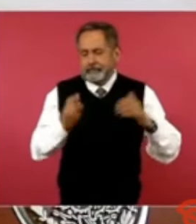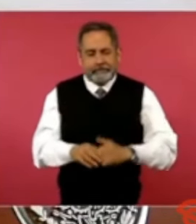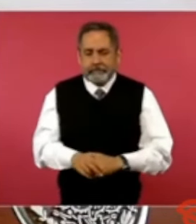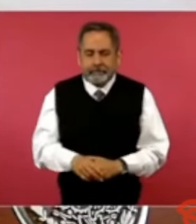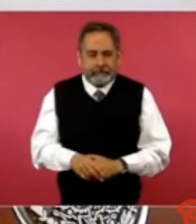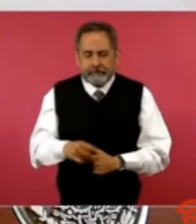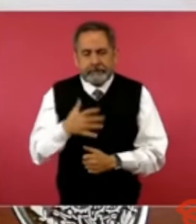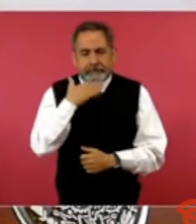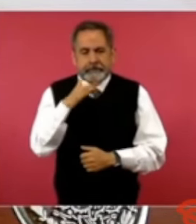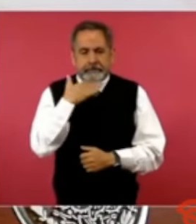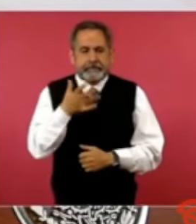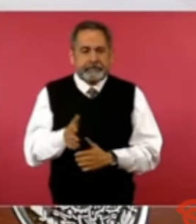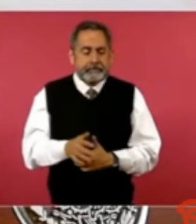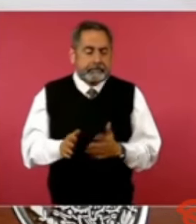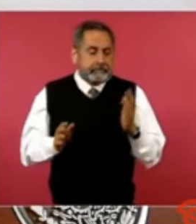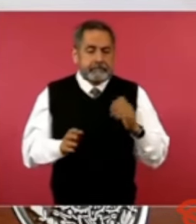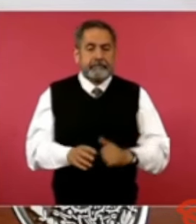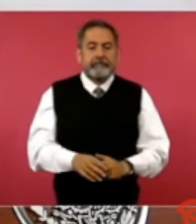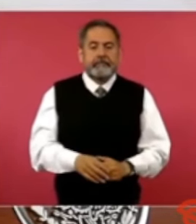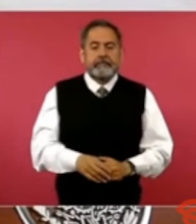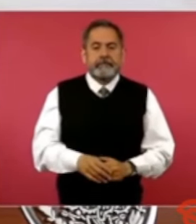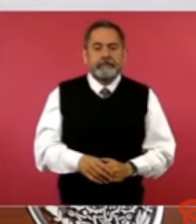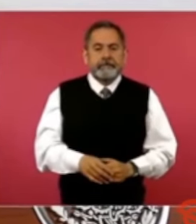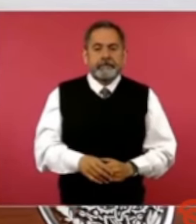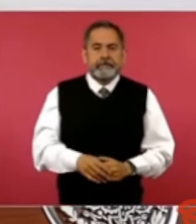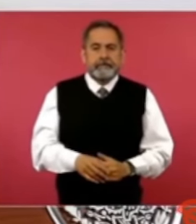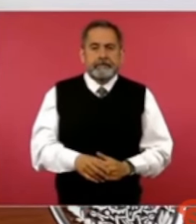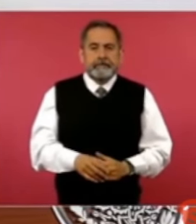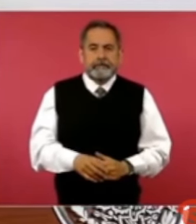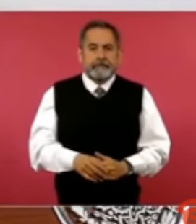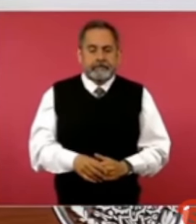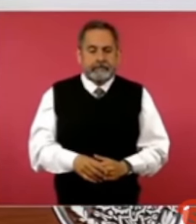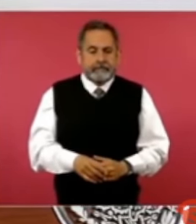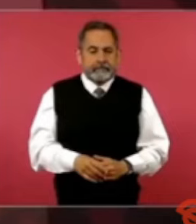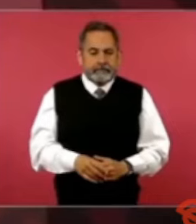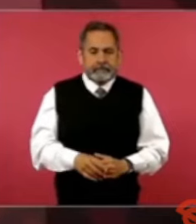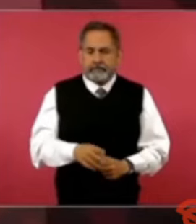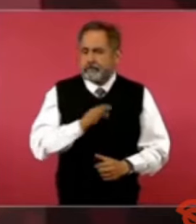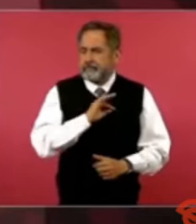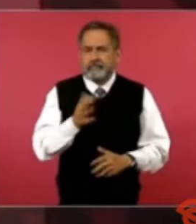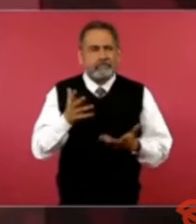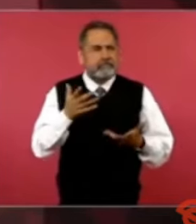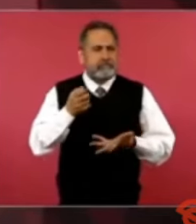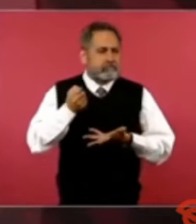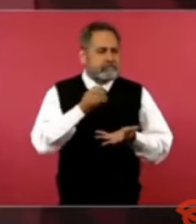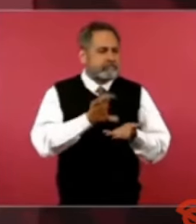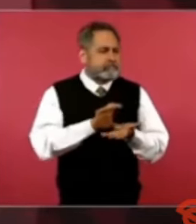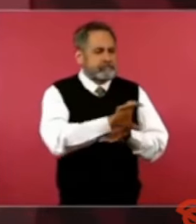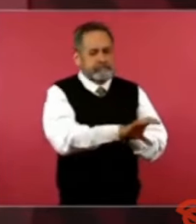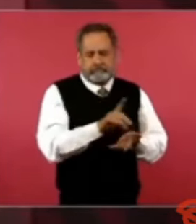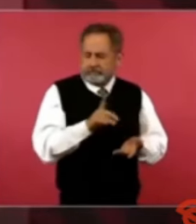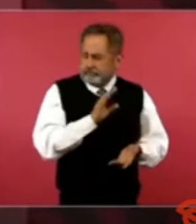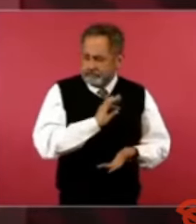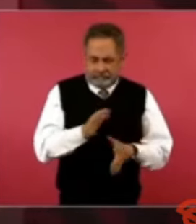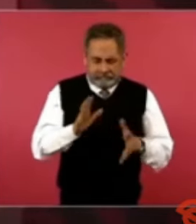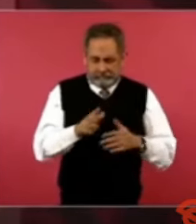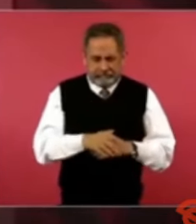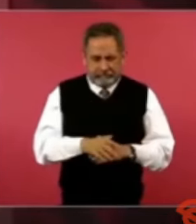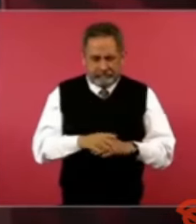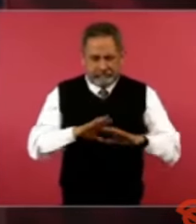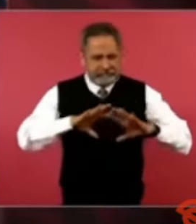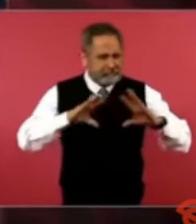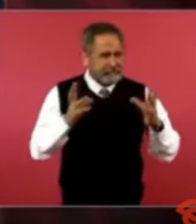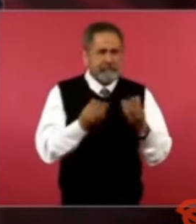aunque no sé pero destinaban como unos Incluyendo a